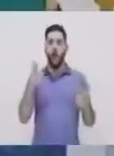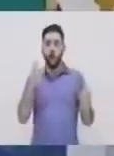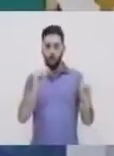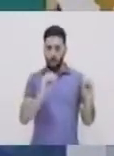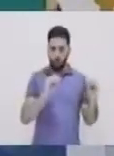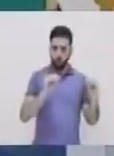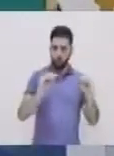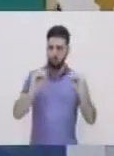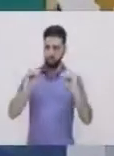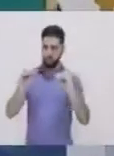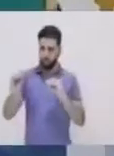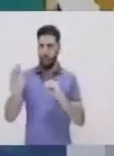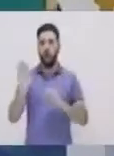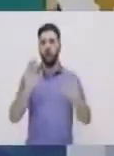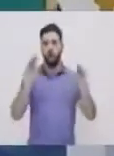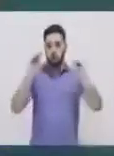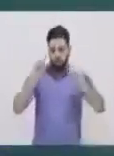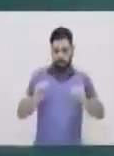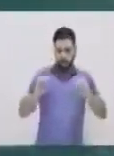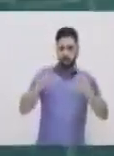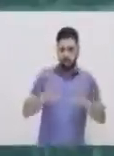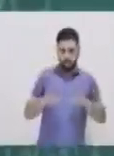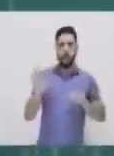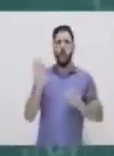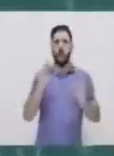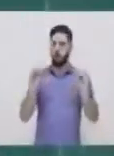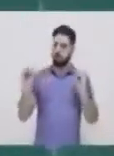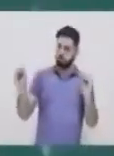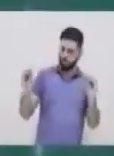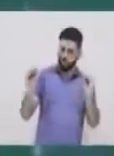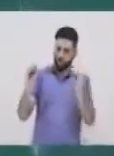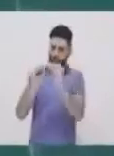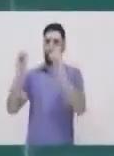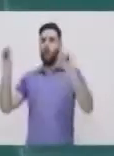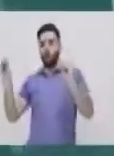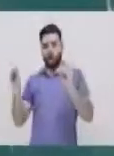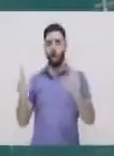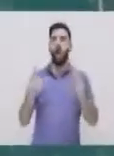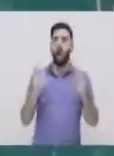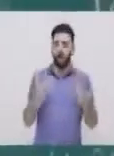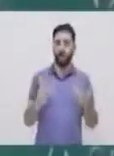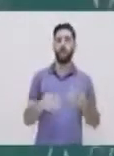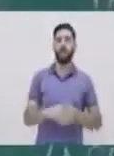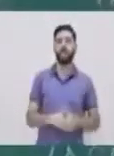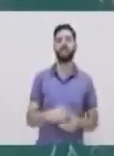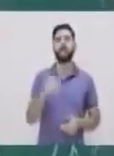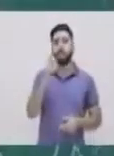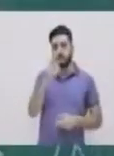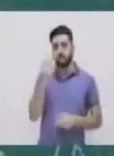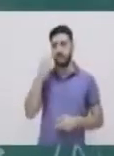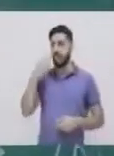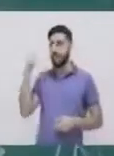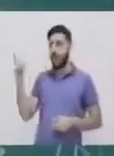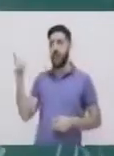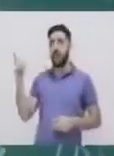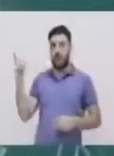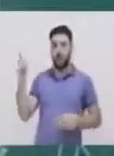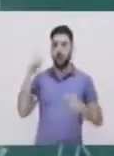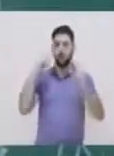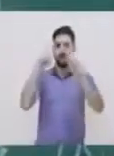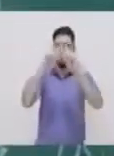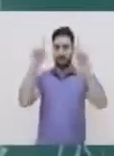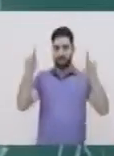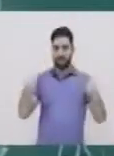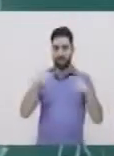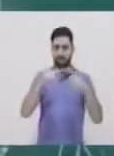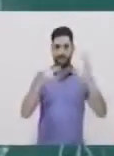colisiones. Observa, por ejemplo, observemos entonces este esquema. En este esquema vamos a tener dos masas,